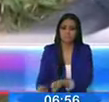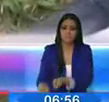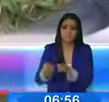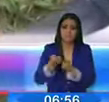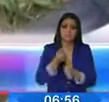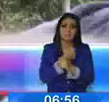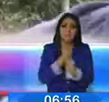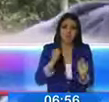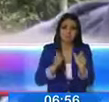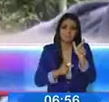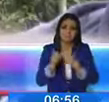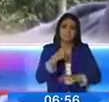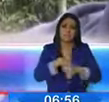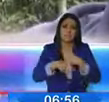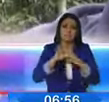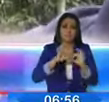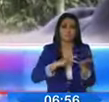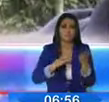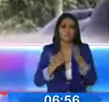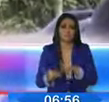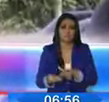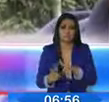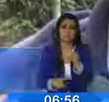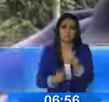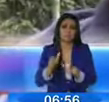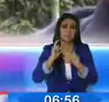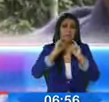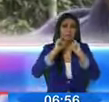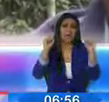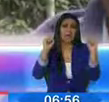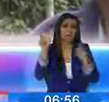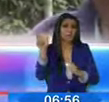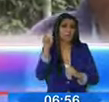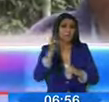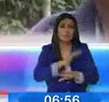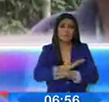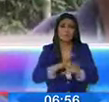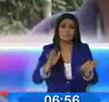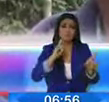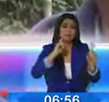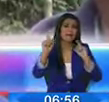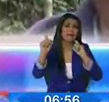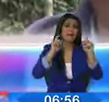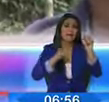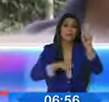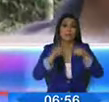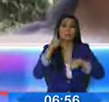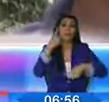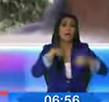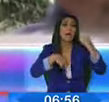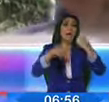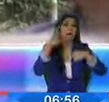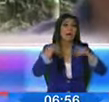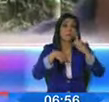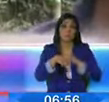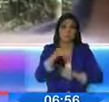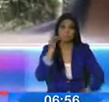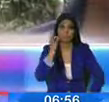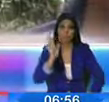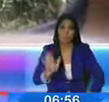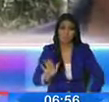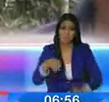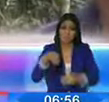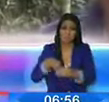y fallecidos la gente se gritaban más desarrollada unos lloraban una chica cadena carente estaba